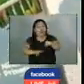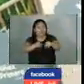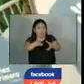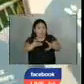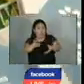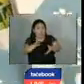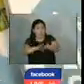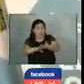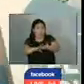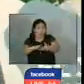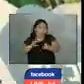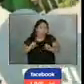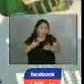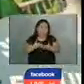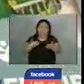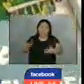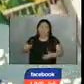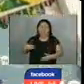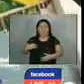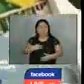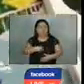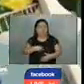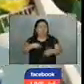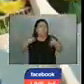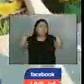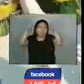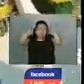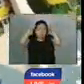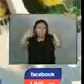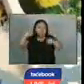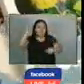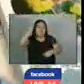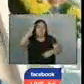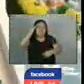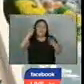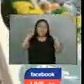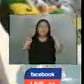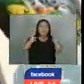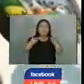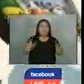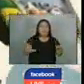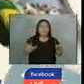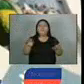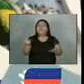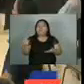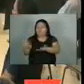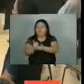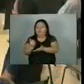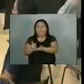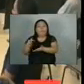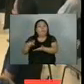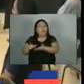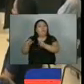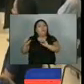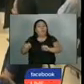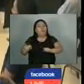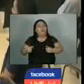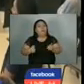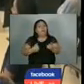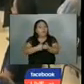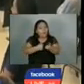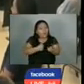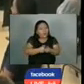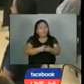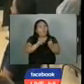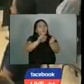en general o profesionales de la salud que deseen conocer sobre estos programas. Los fondos recaudados permitirán la